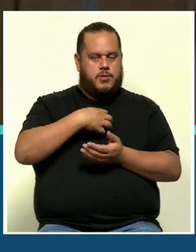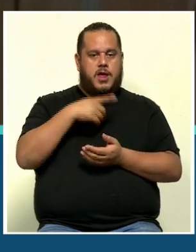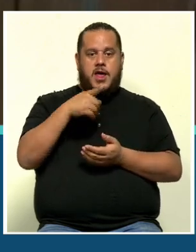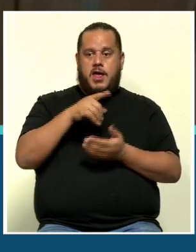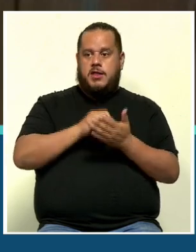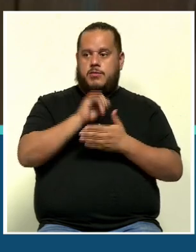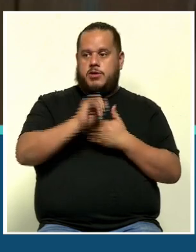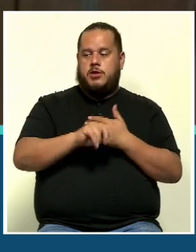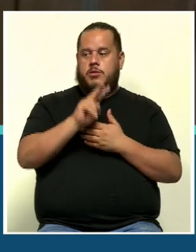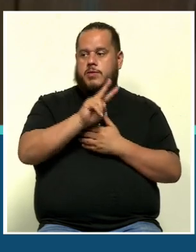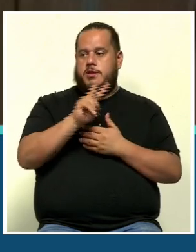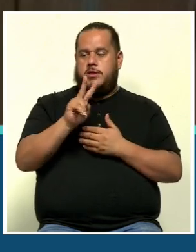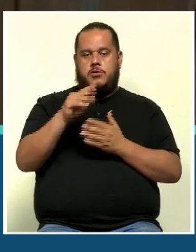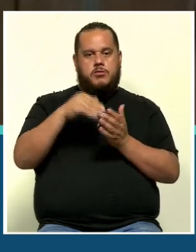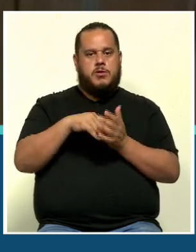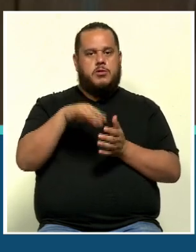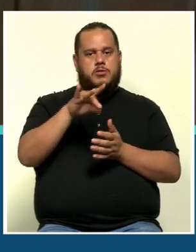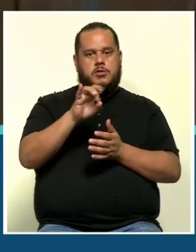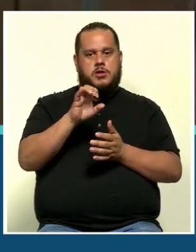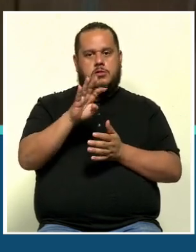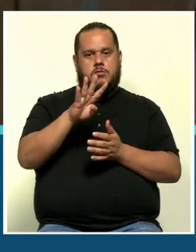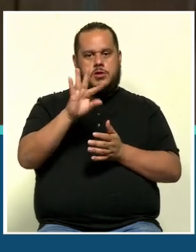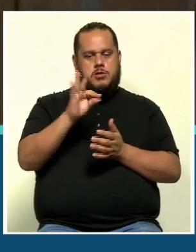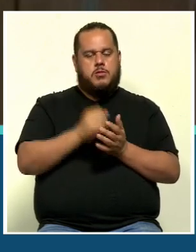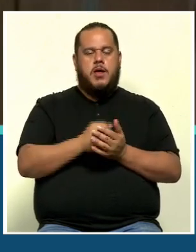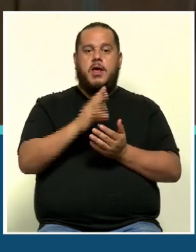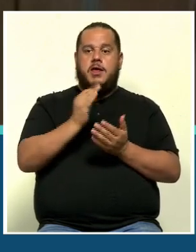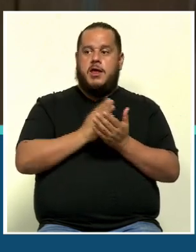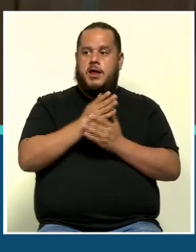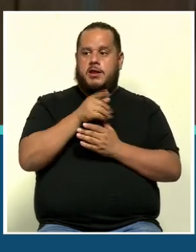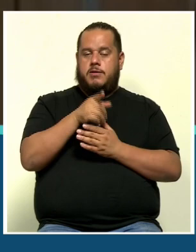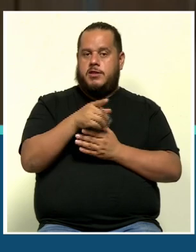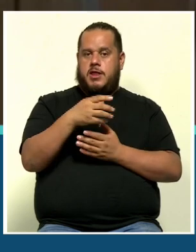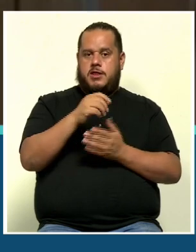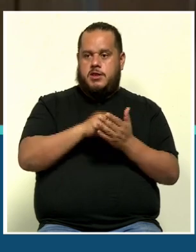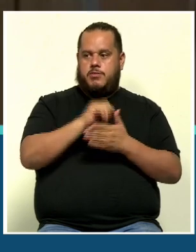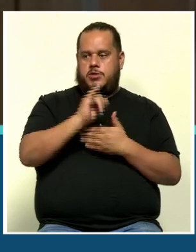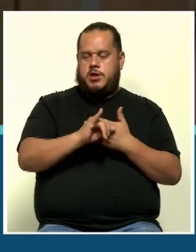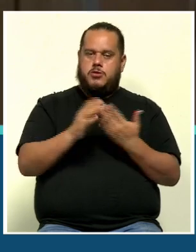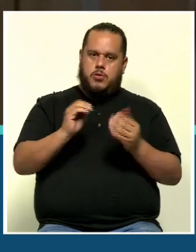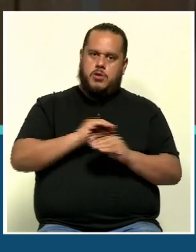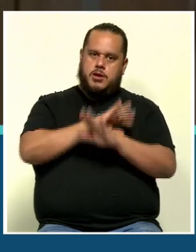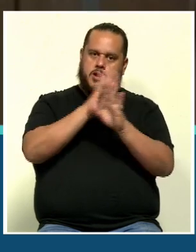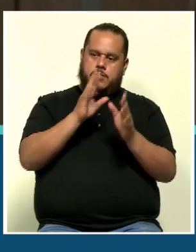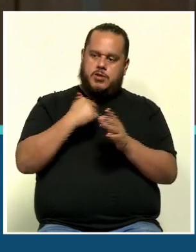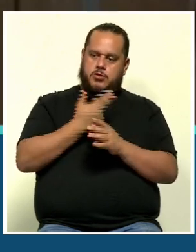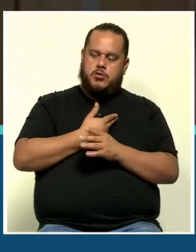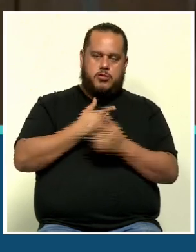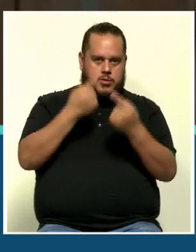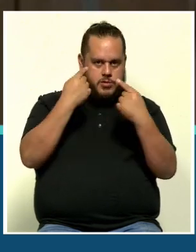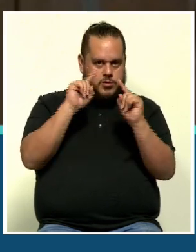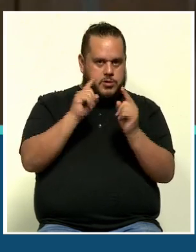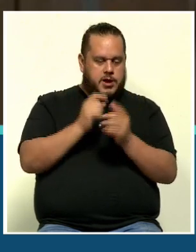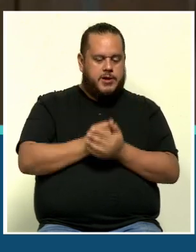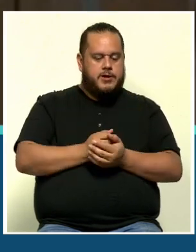proyecto 22.849. Y a través de este proyecto, pues obviamente vamos a lograr que sean montos mucho